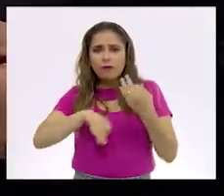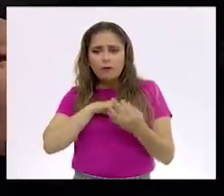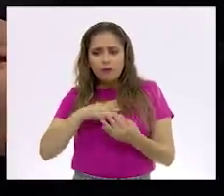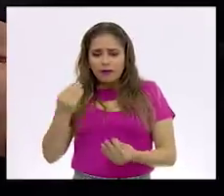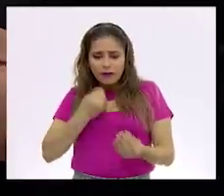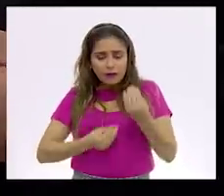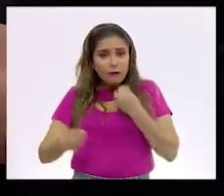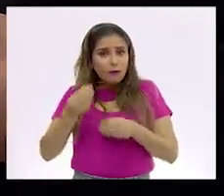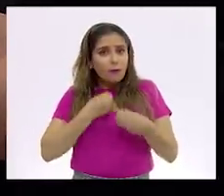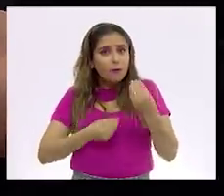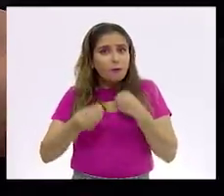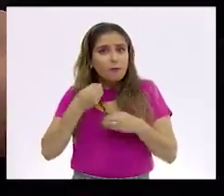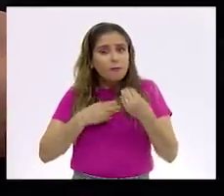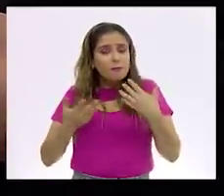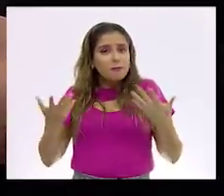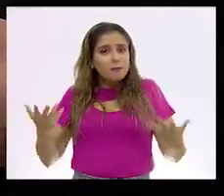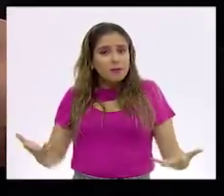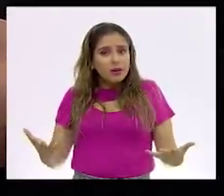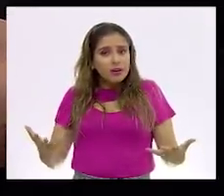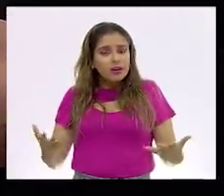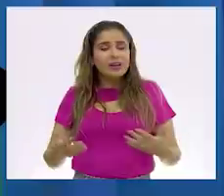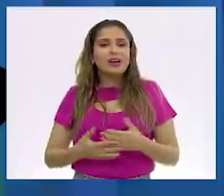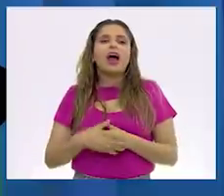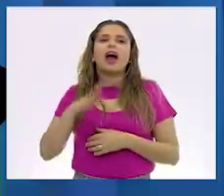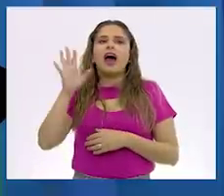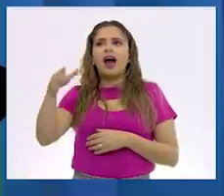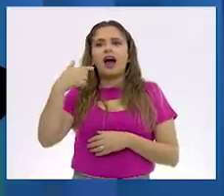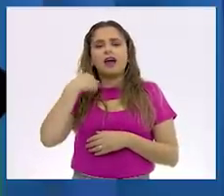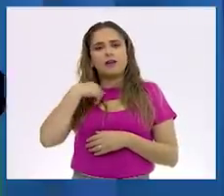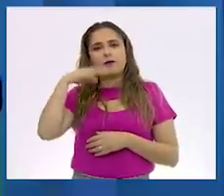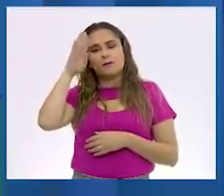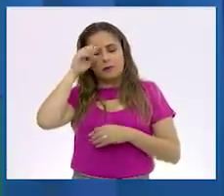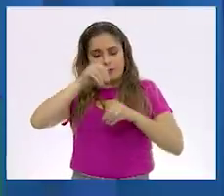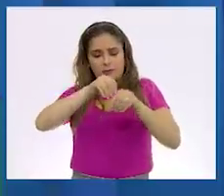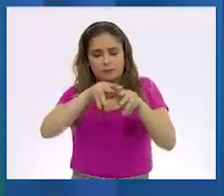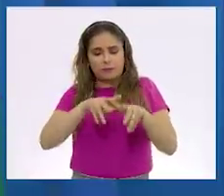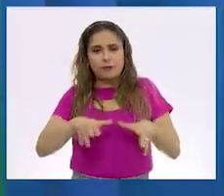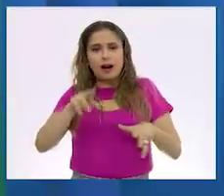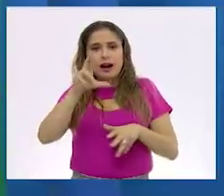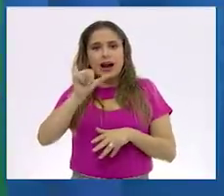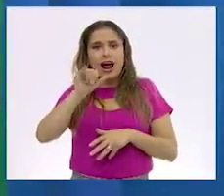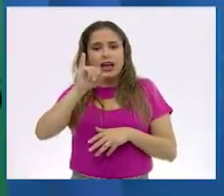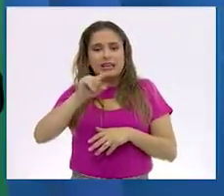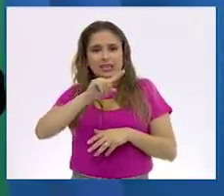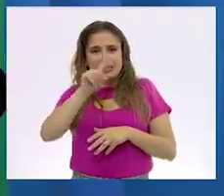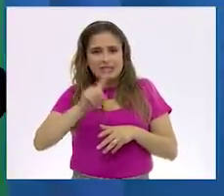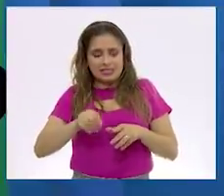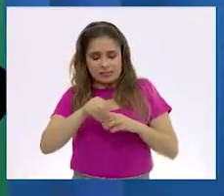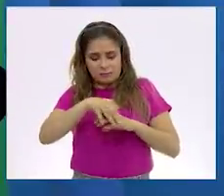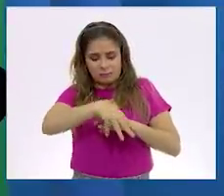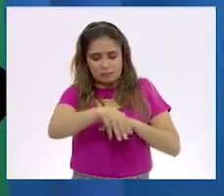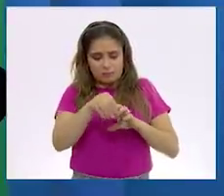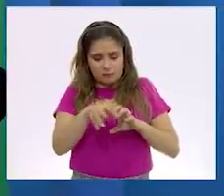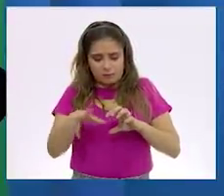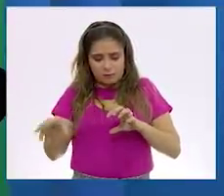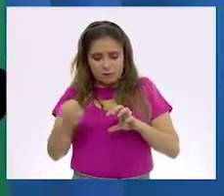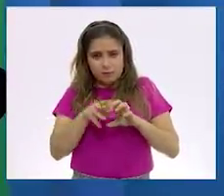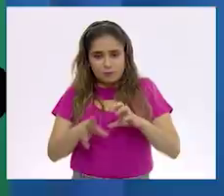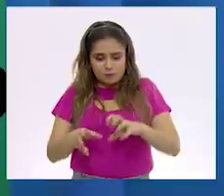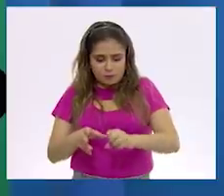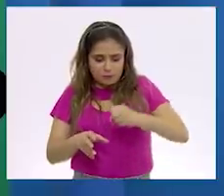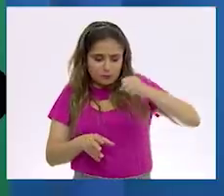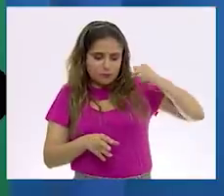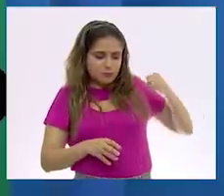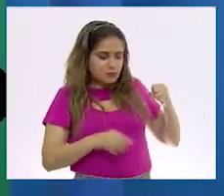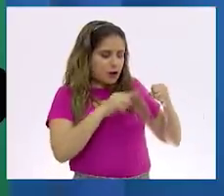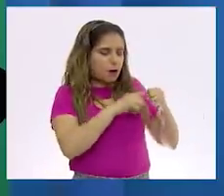fácil, maestro. Yo creo que la raíz. En efecto, son raíces, la parte de la planta que se halla